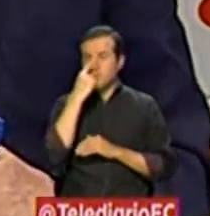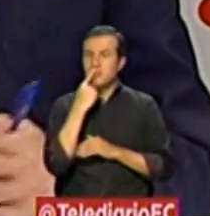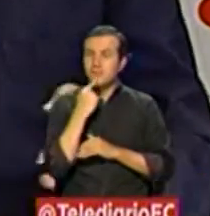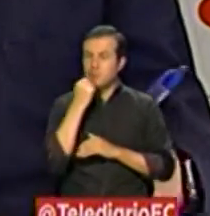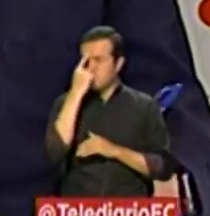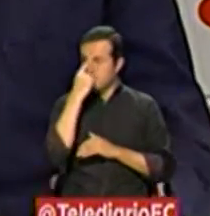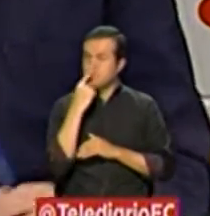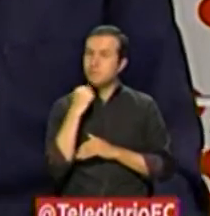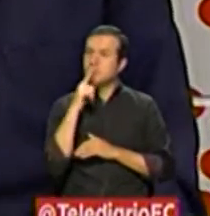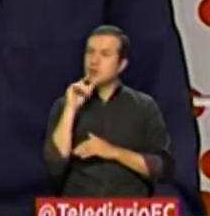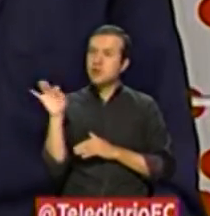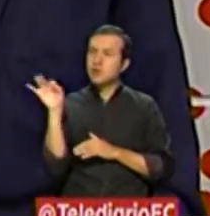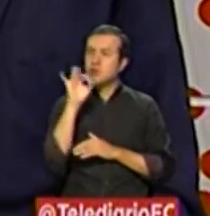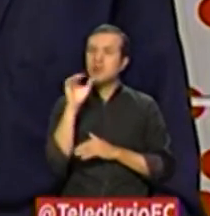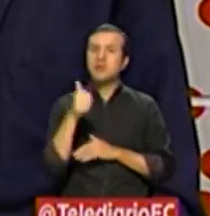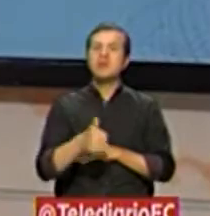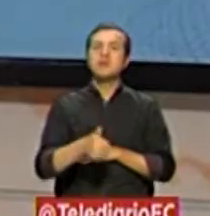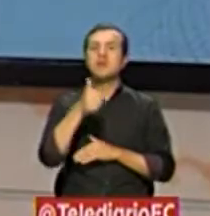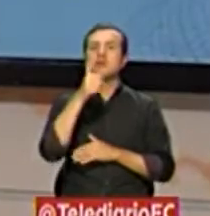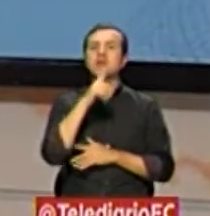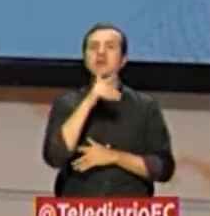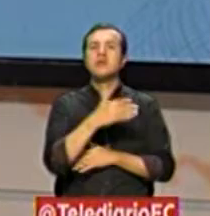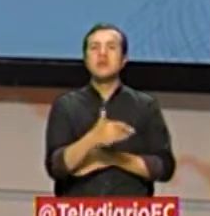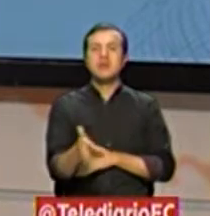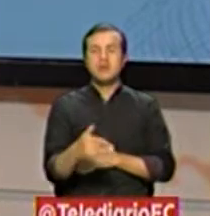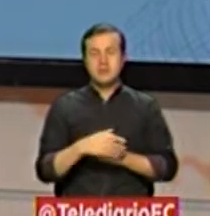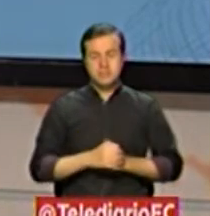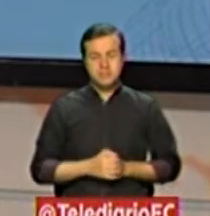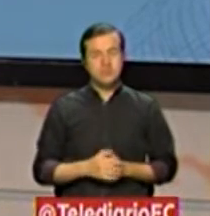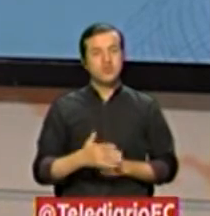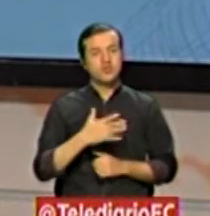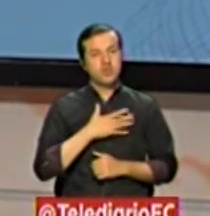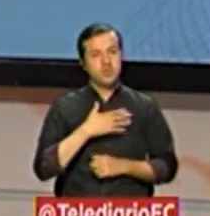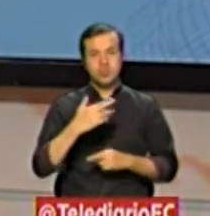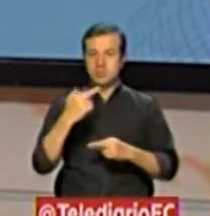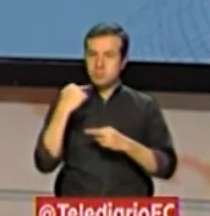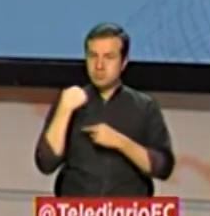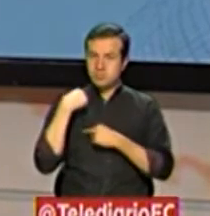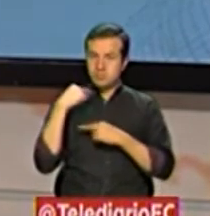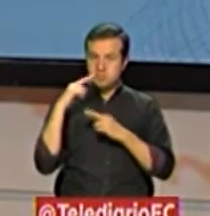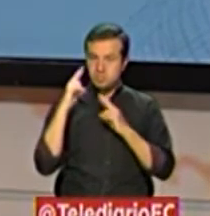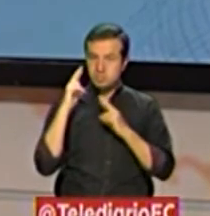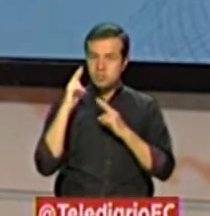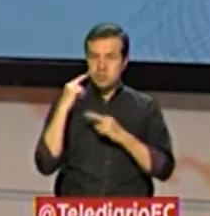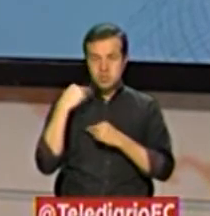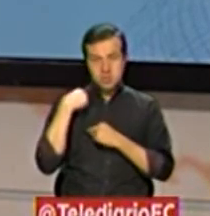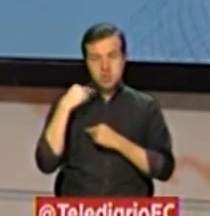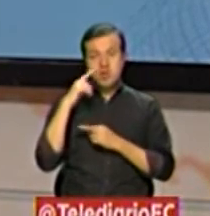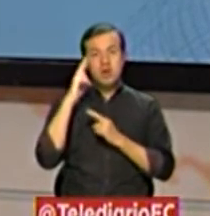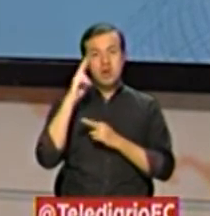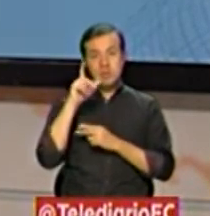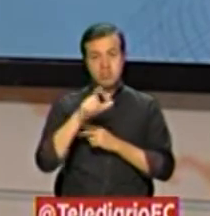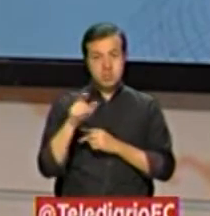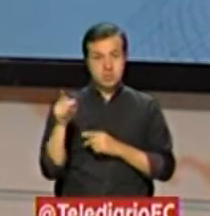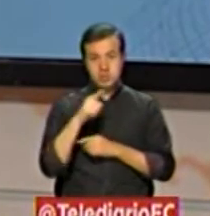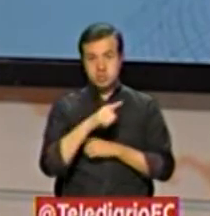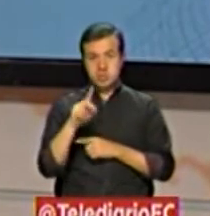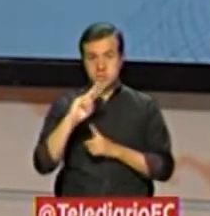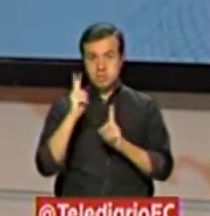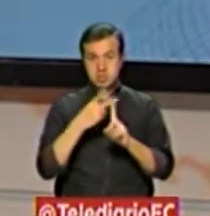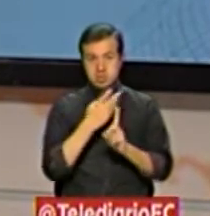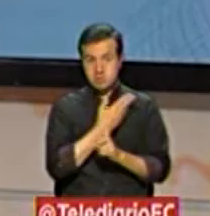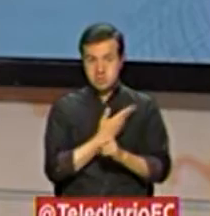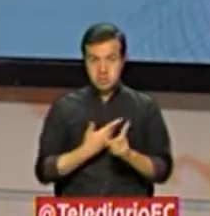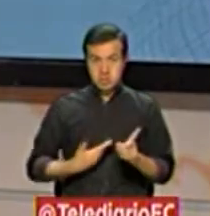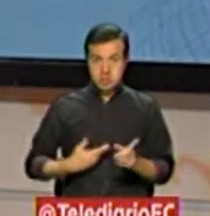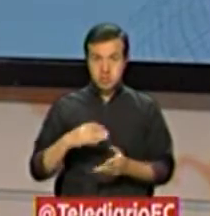de quien deba ocupar este alto cargo? Mire, yo soy muy respetuosa y espero que la persona que vaya a la vicepresidencia, y es